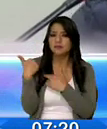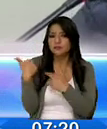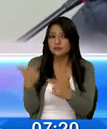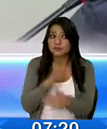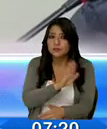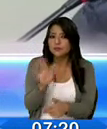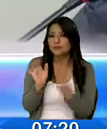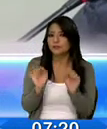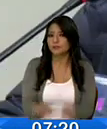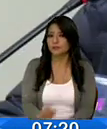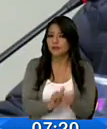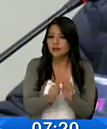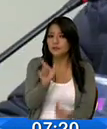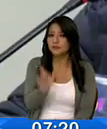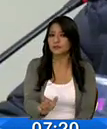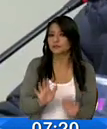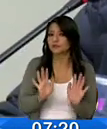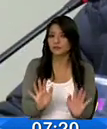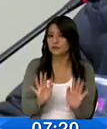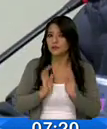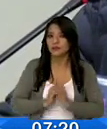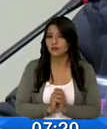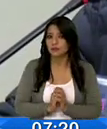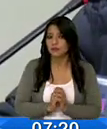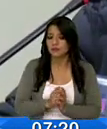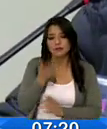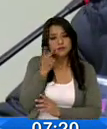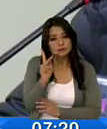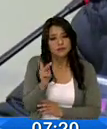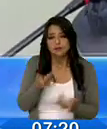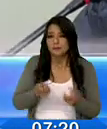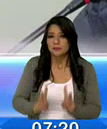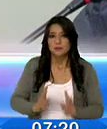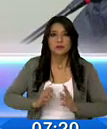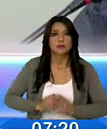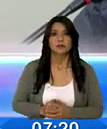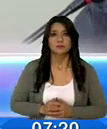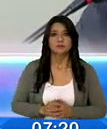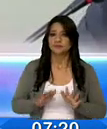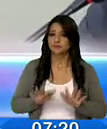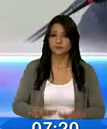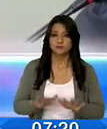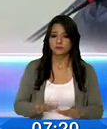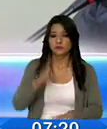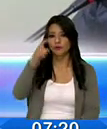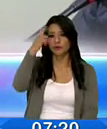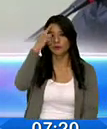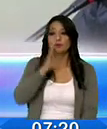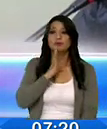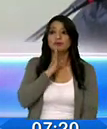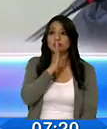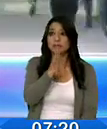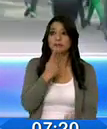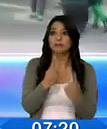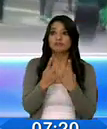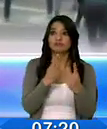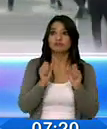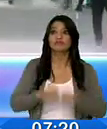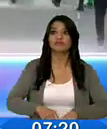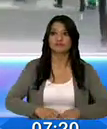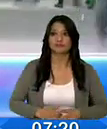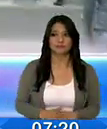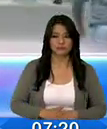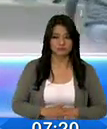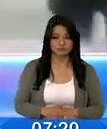que quiere cada persona que tiene su nivel de decisión también, y en ese sentido acá están en un gobierno que siempre ve con mucha objetividad. Edín